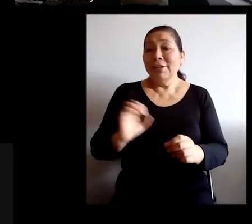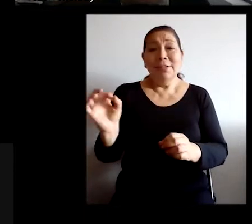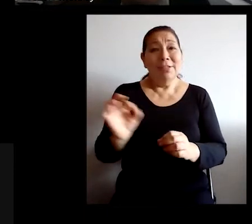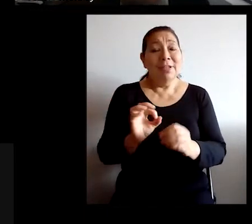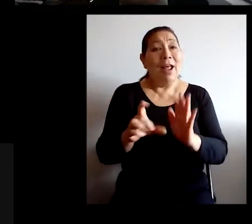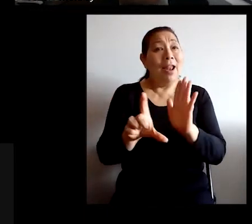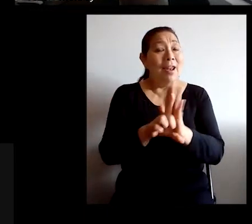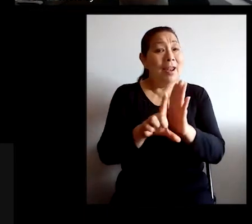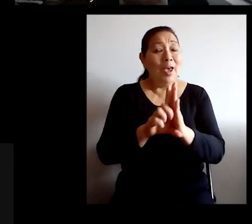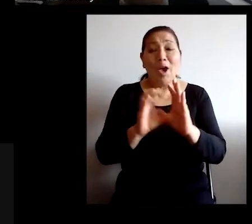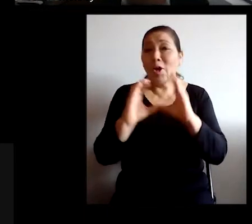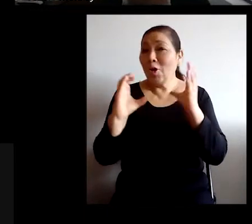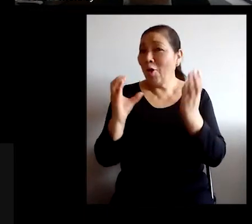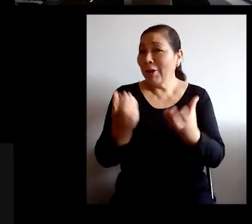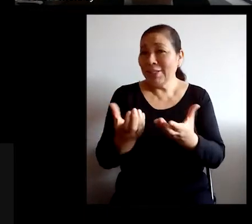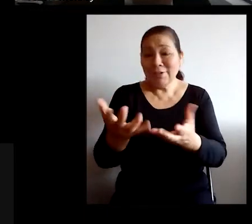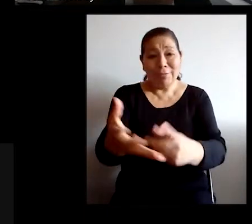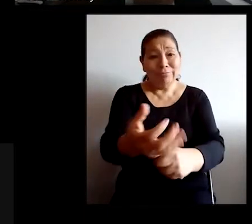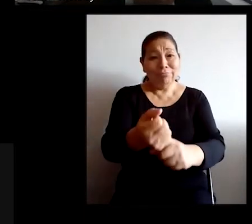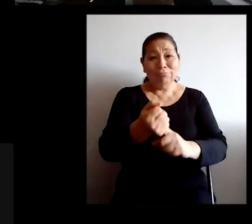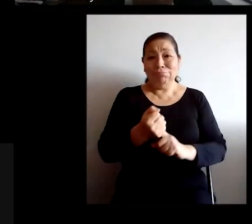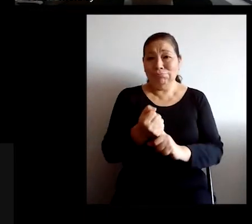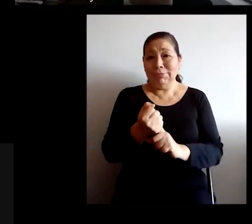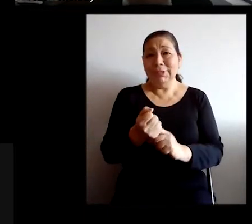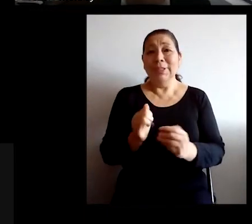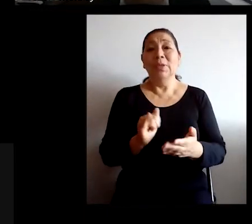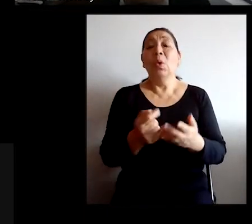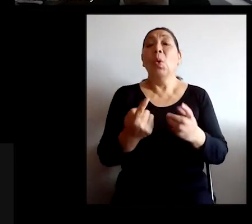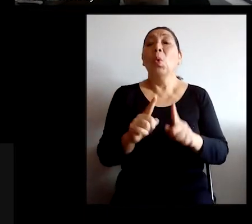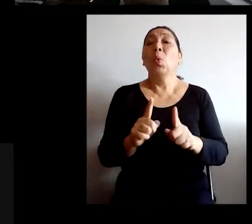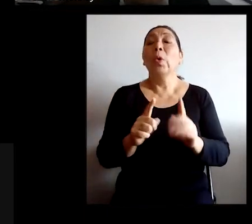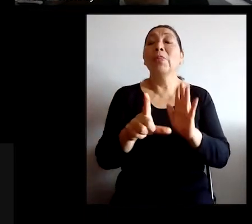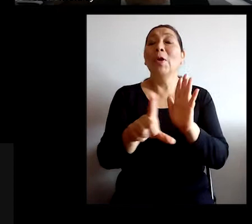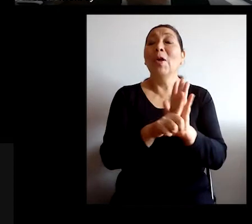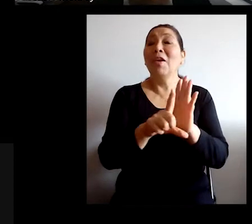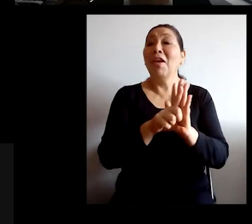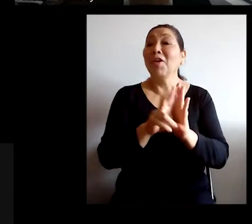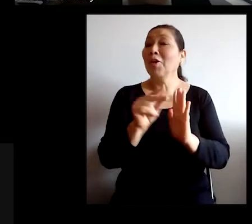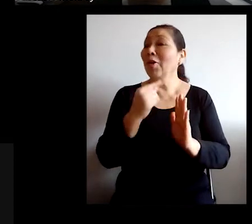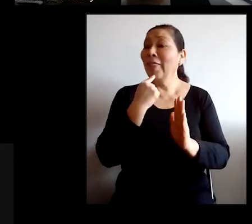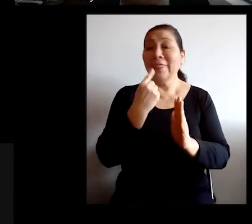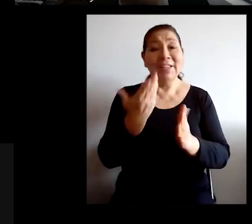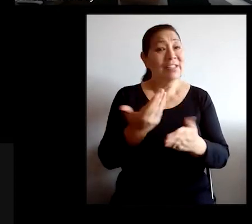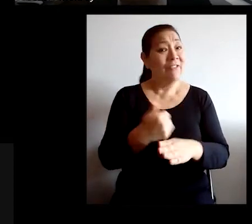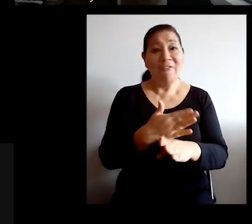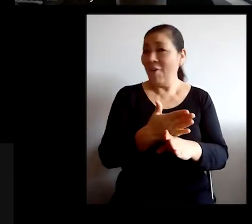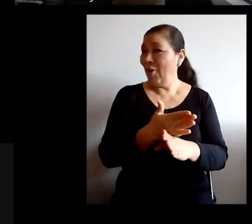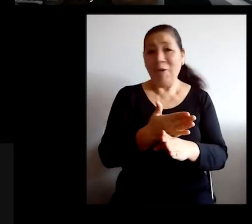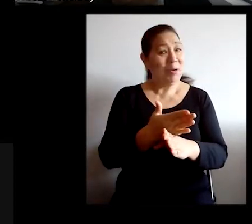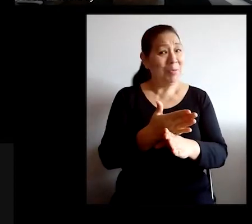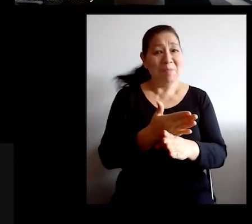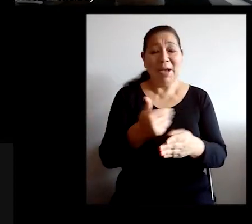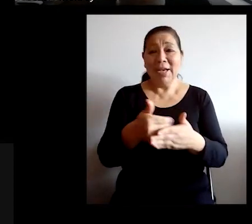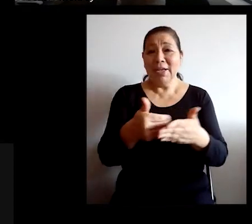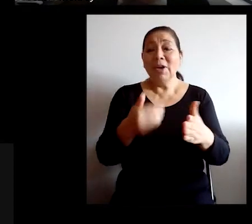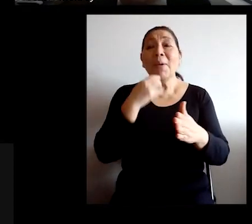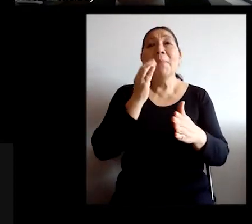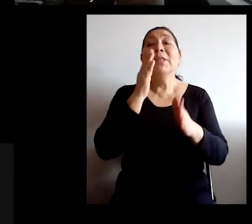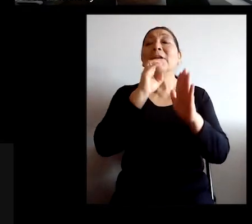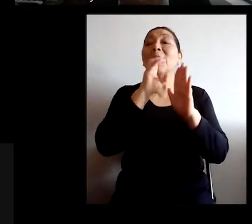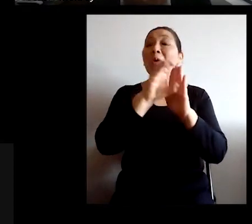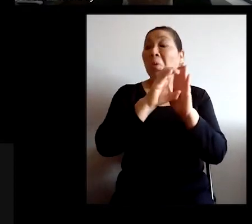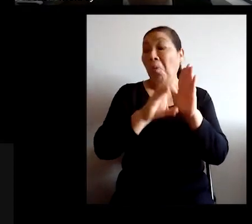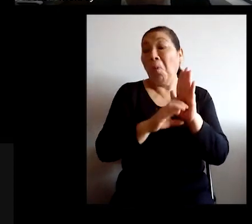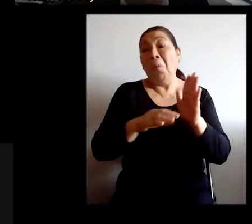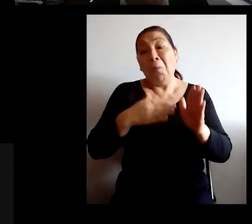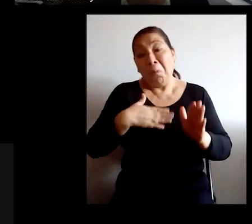ley del Congreso que declare expropiación, cuando la ley no señala el motivo que está previsto en la Constitución, o sea,